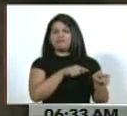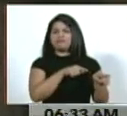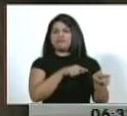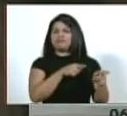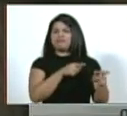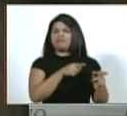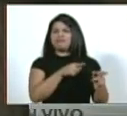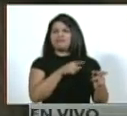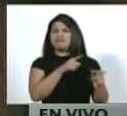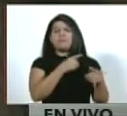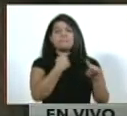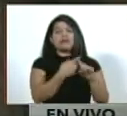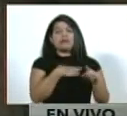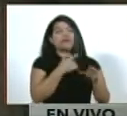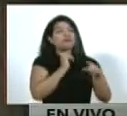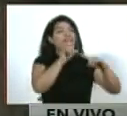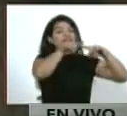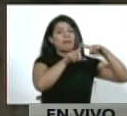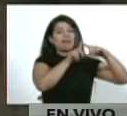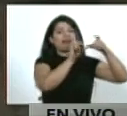de la dependencia